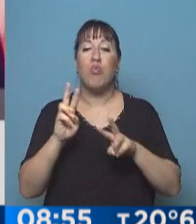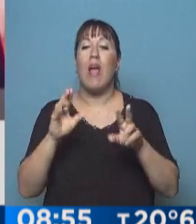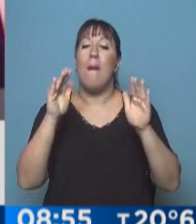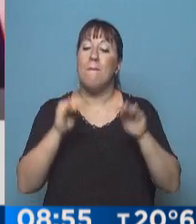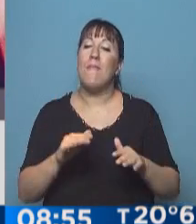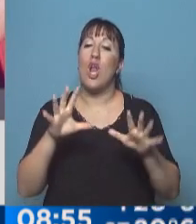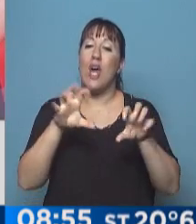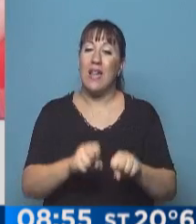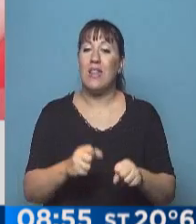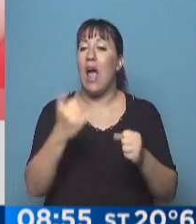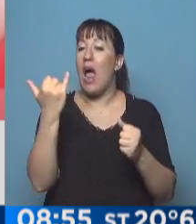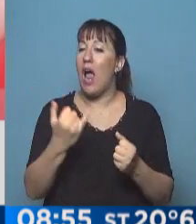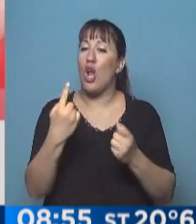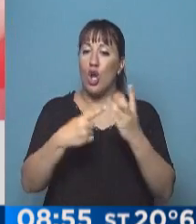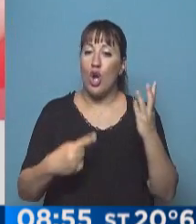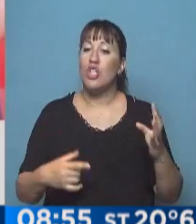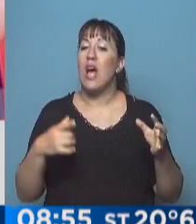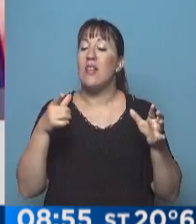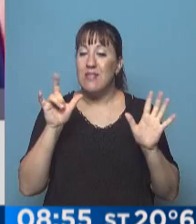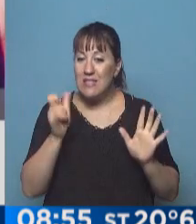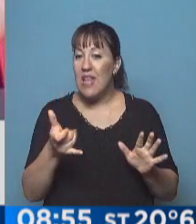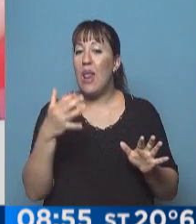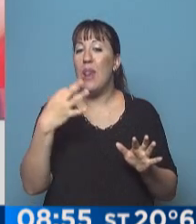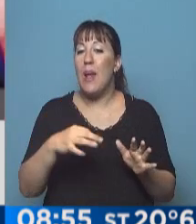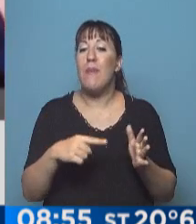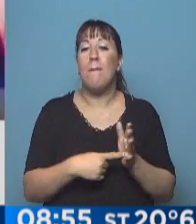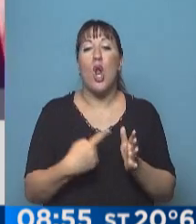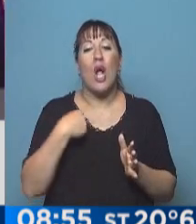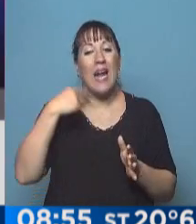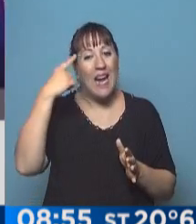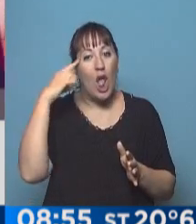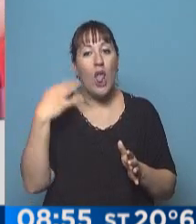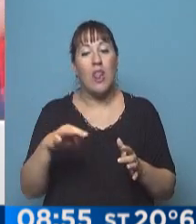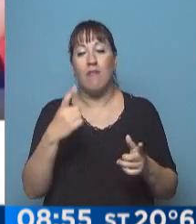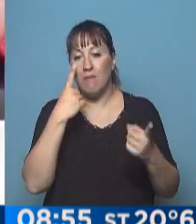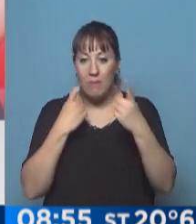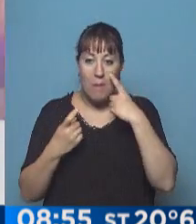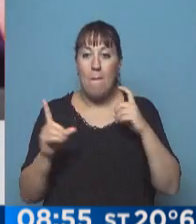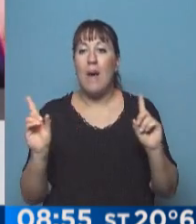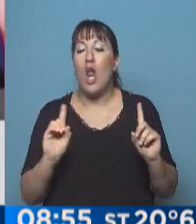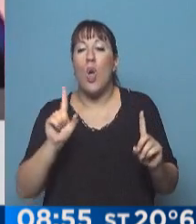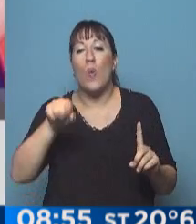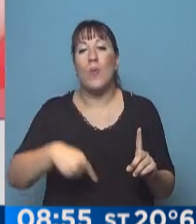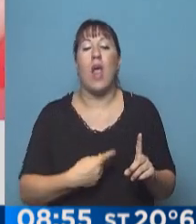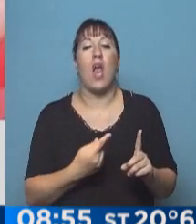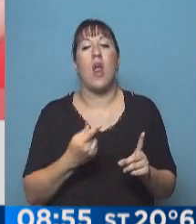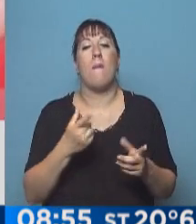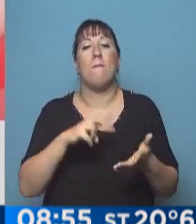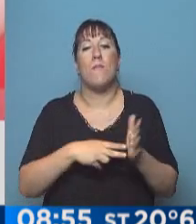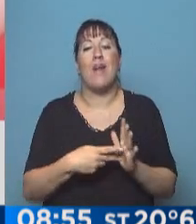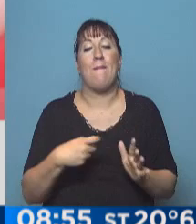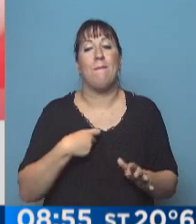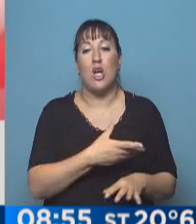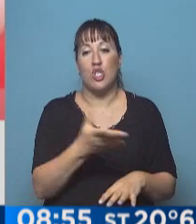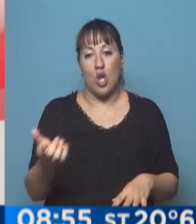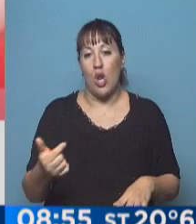esa serie de cosas. Sin ninguna duda hay que hacer todo eso, pero creo que hay que ser prudente para no generar un costo social. Yo me he pasado 40